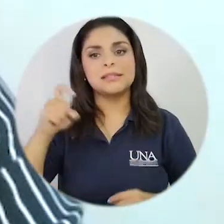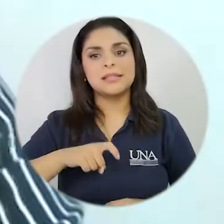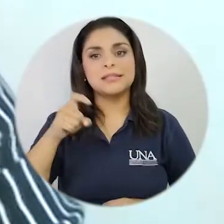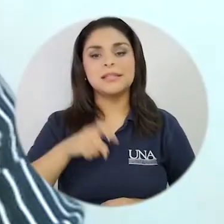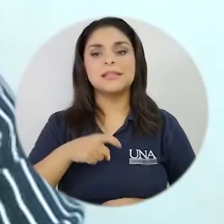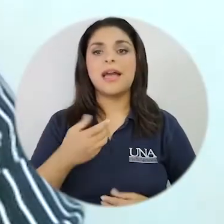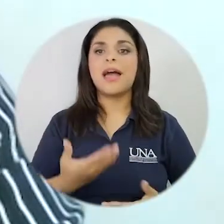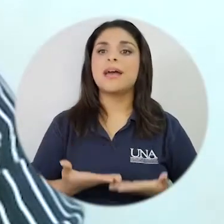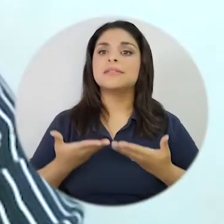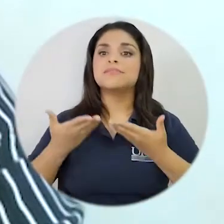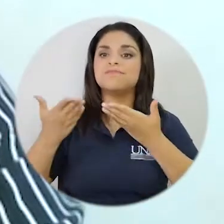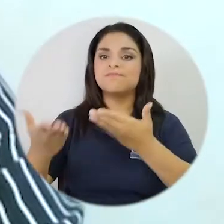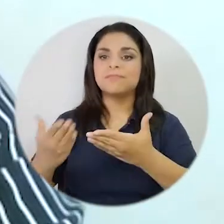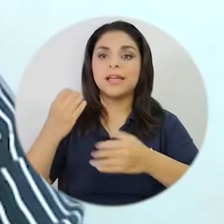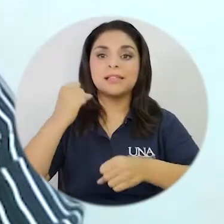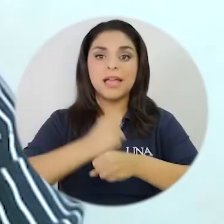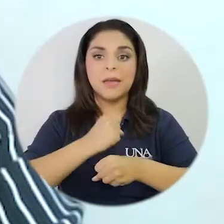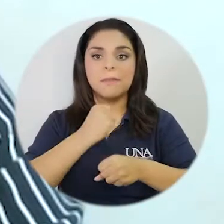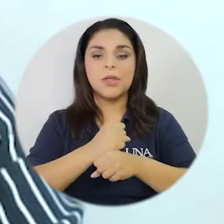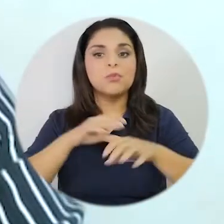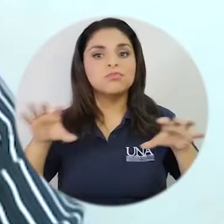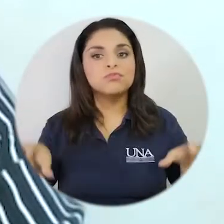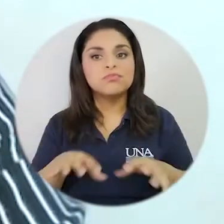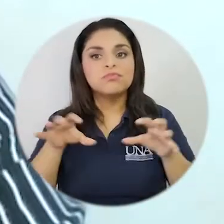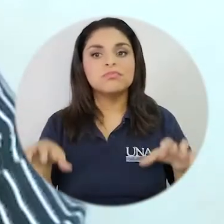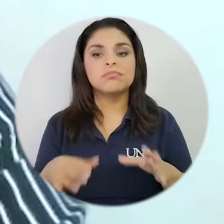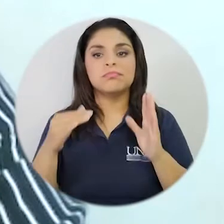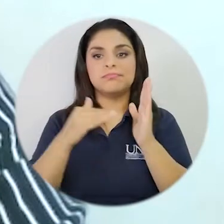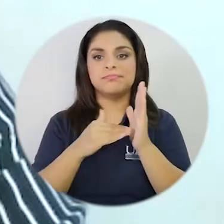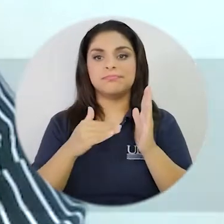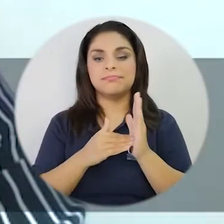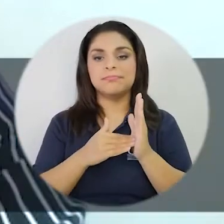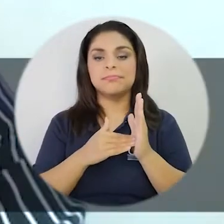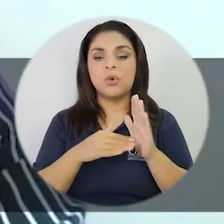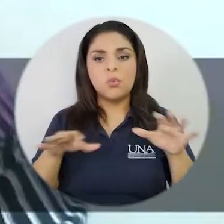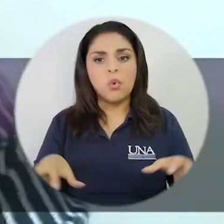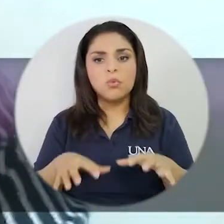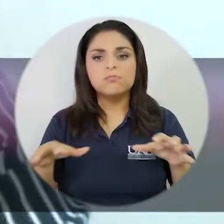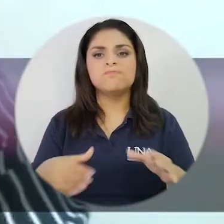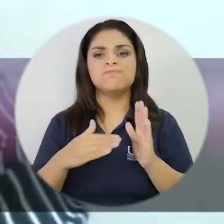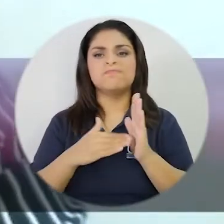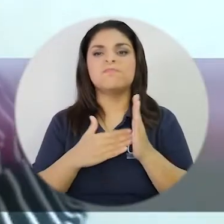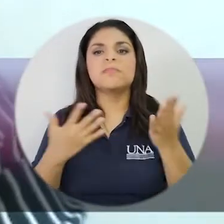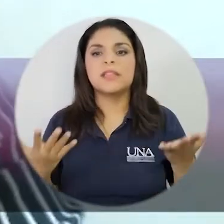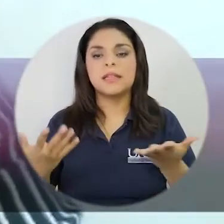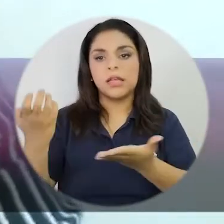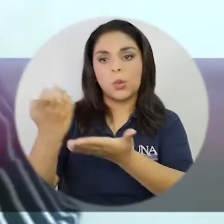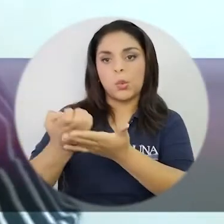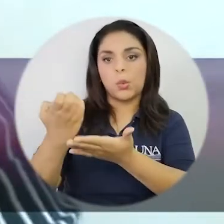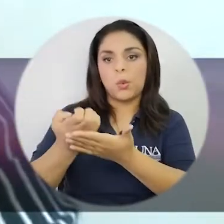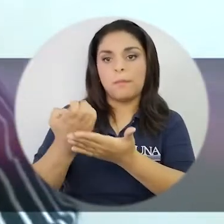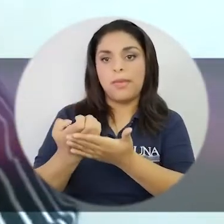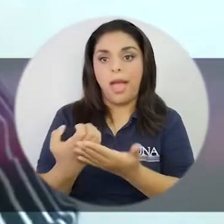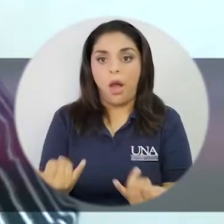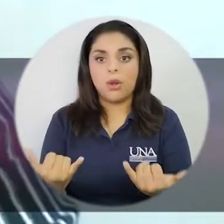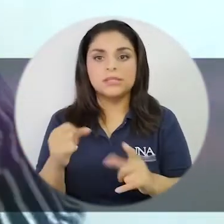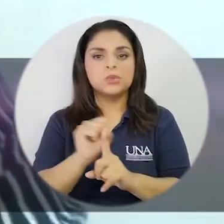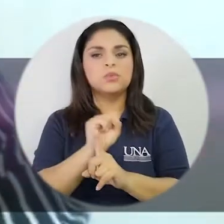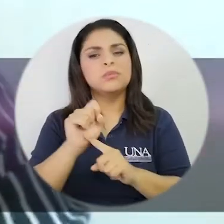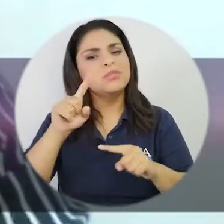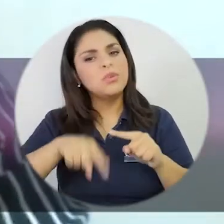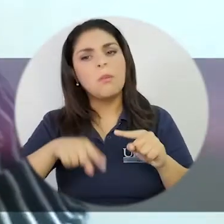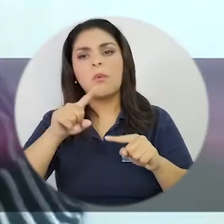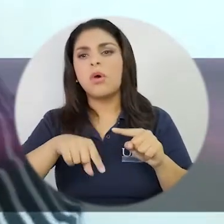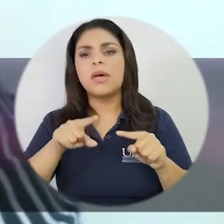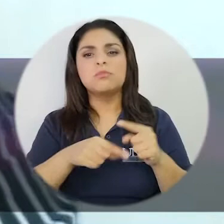generar empleo y reactivar la economía en una situación como la que vivimos, no podríamos recortar recursos